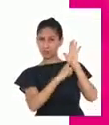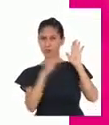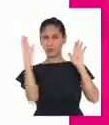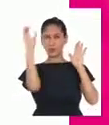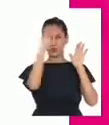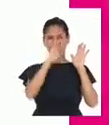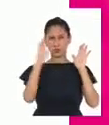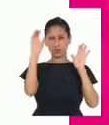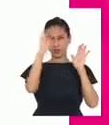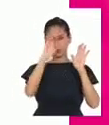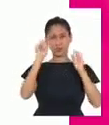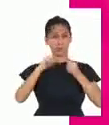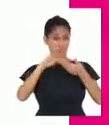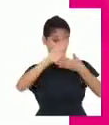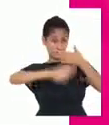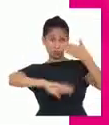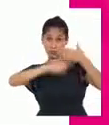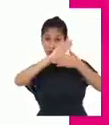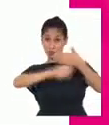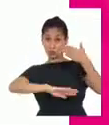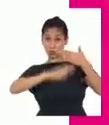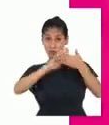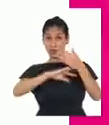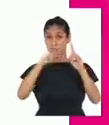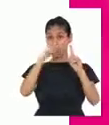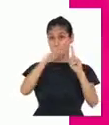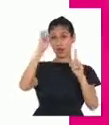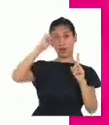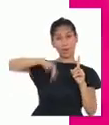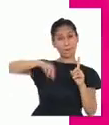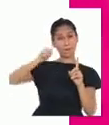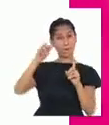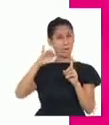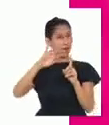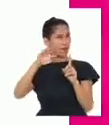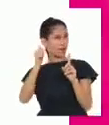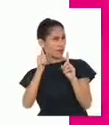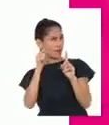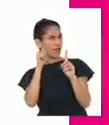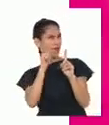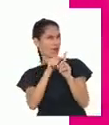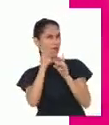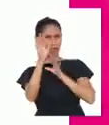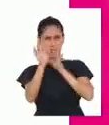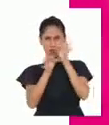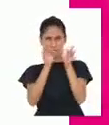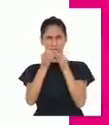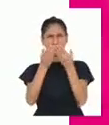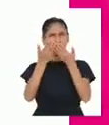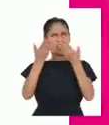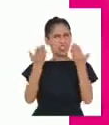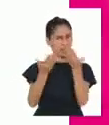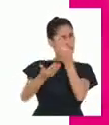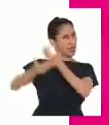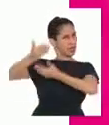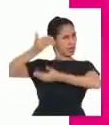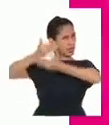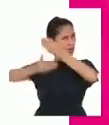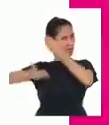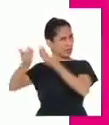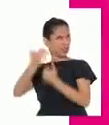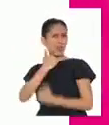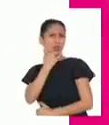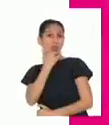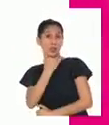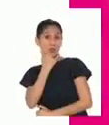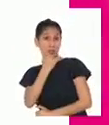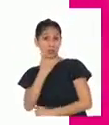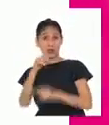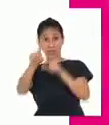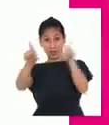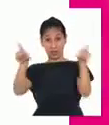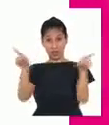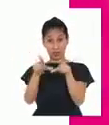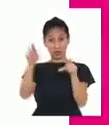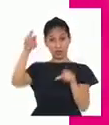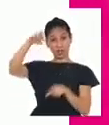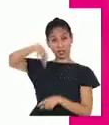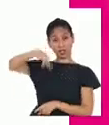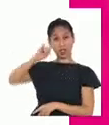es un documento de la autora Marie de Melas, en el que describe un incidente ocurrido en Puquina el 15 de mayo